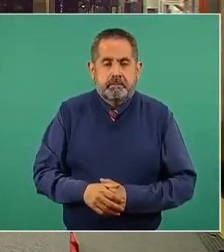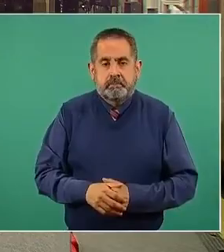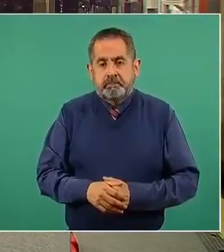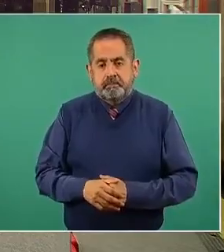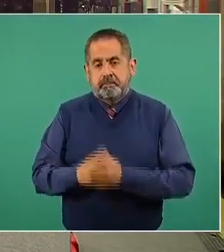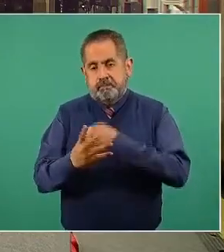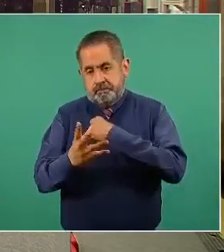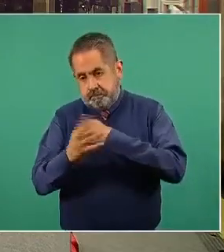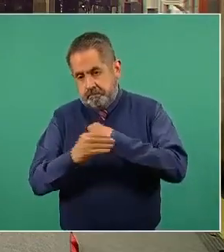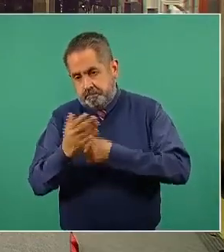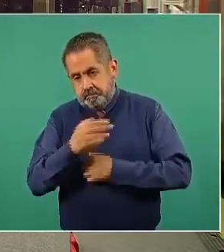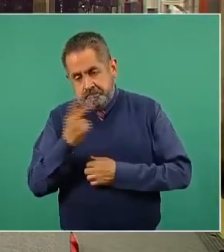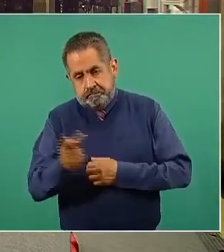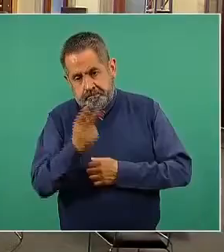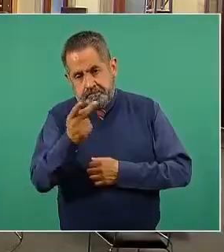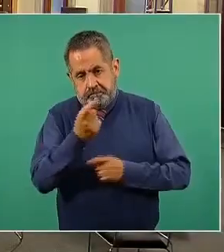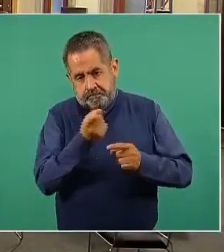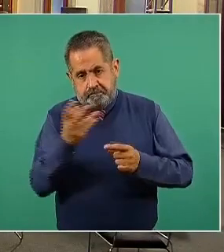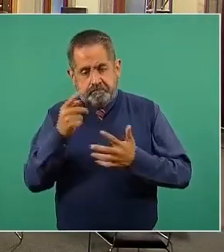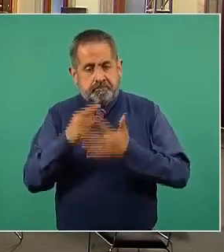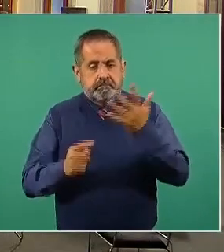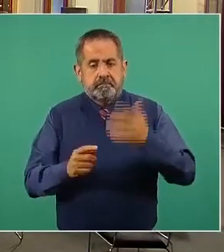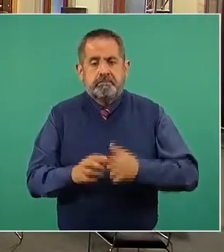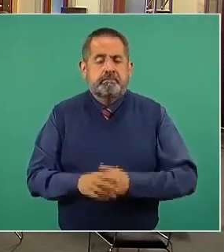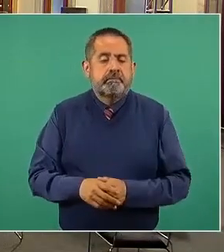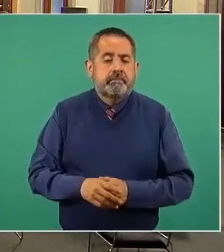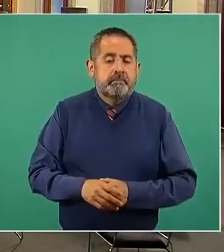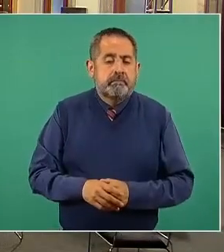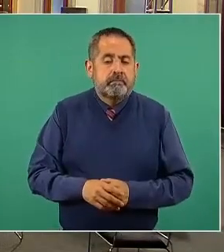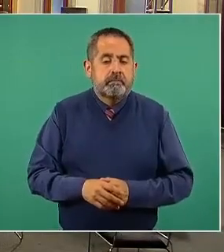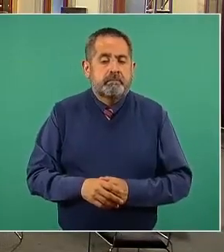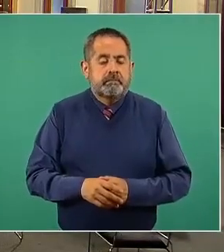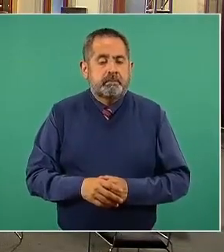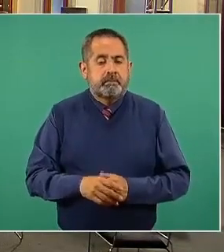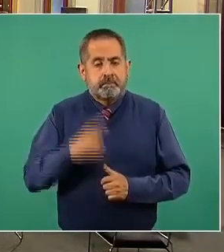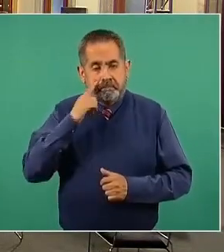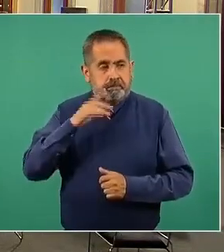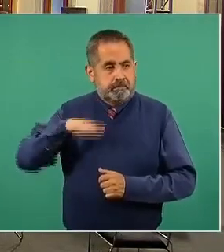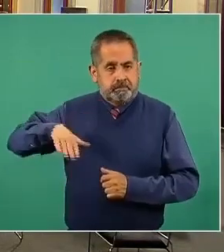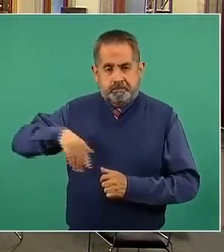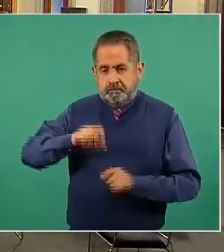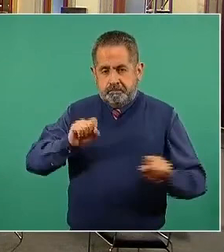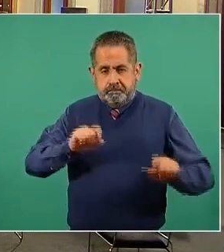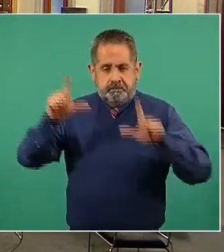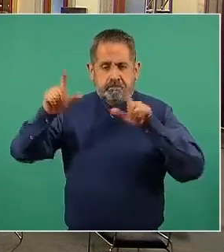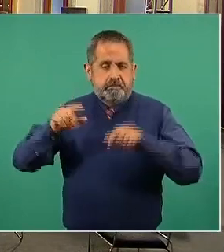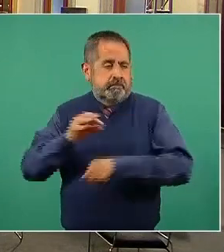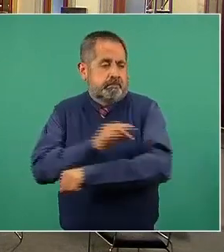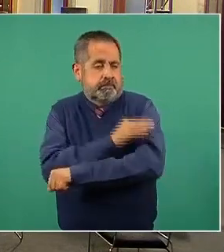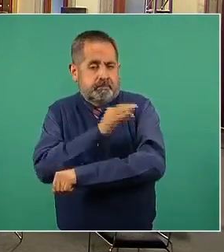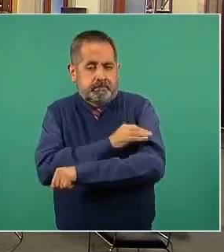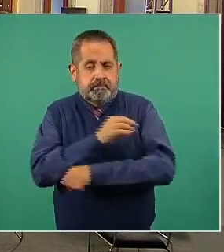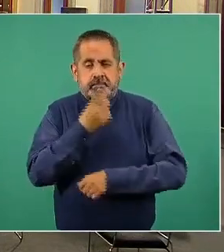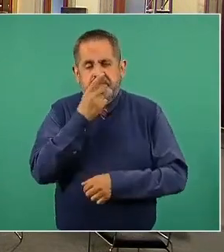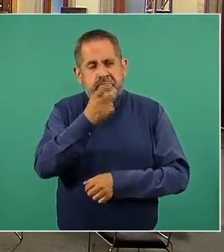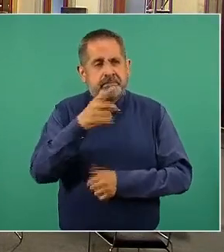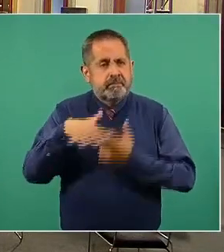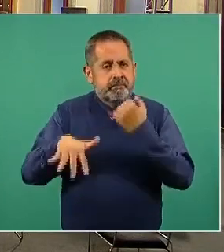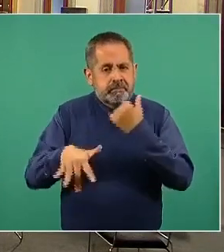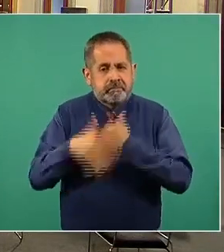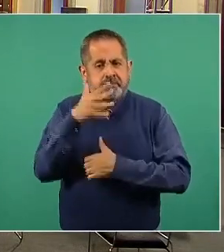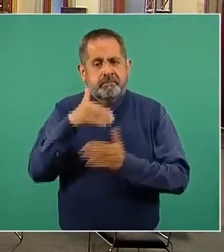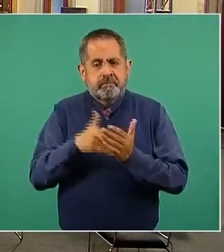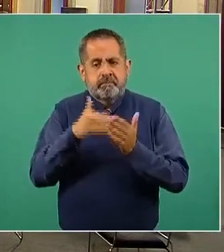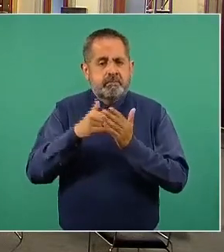permite, son varias preguntas. La primera, en las gráficas de vacunación, cuando se habla de más de 15 millones y medio